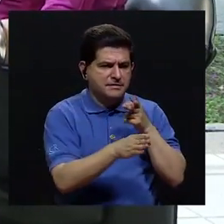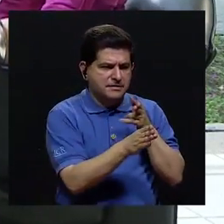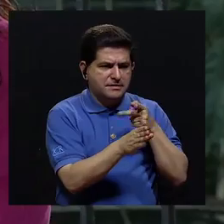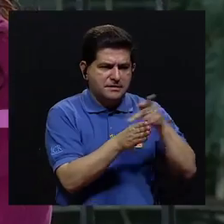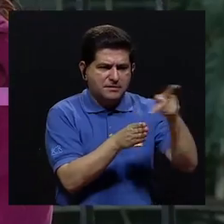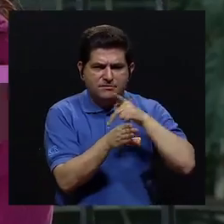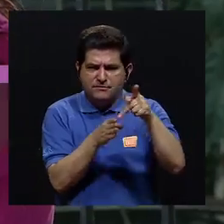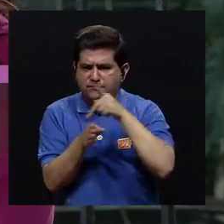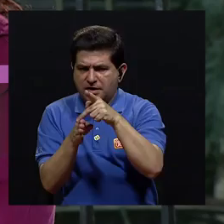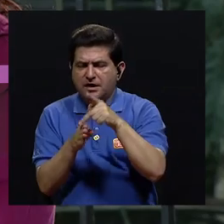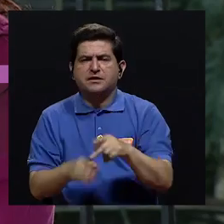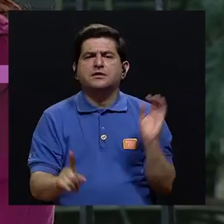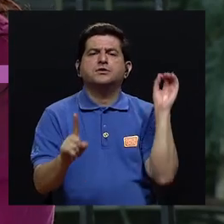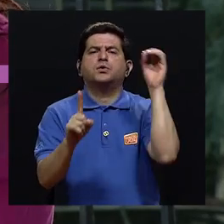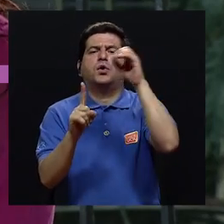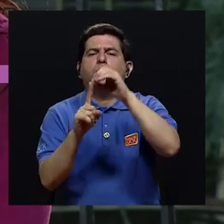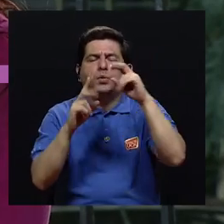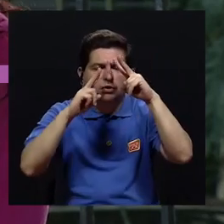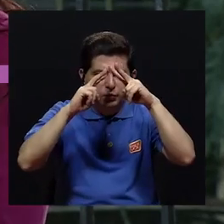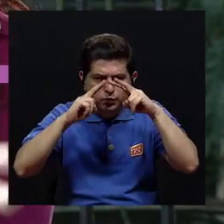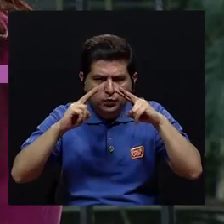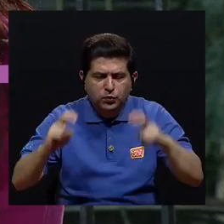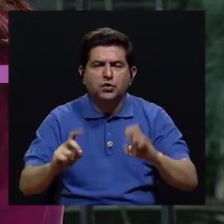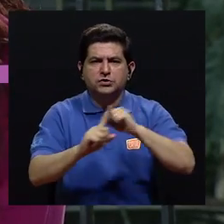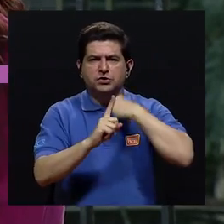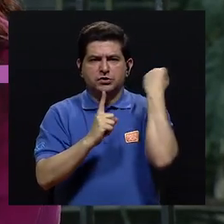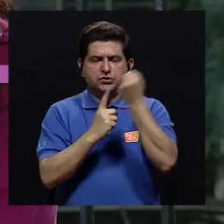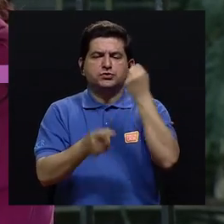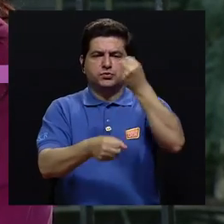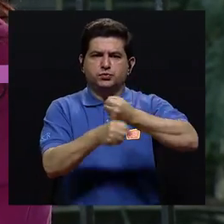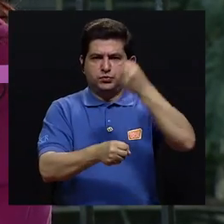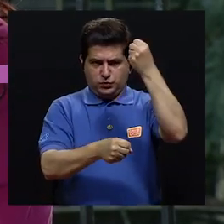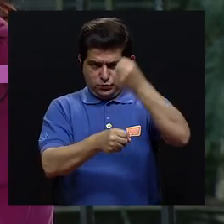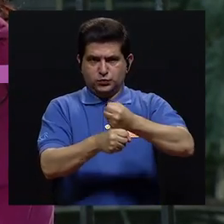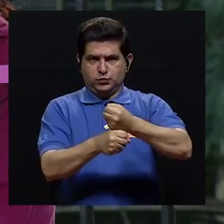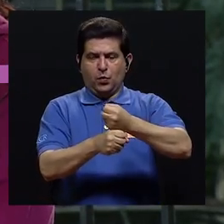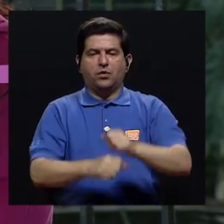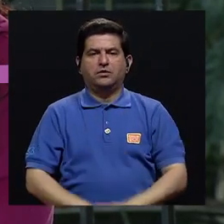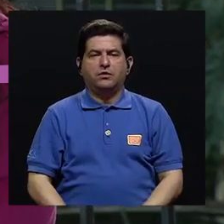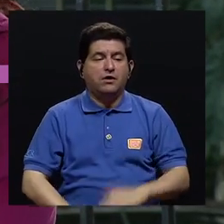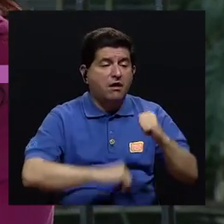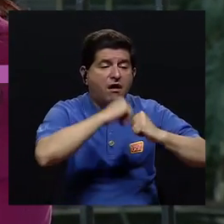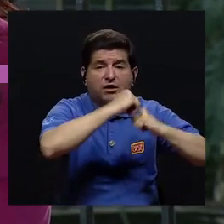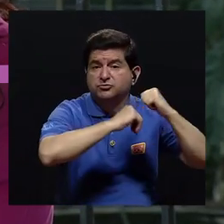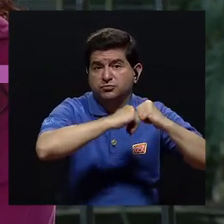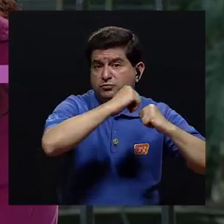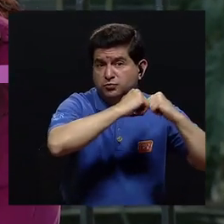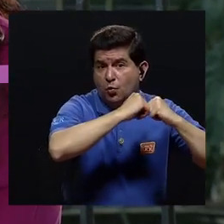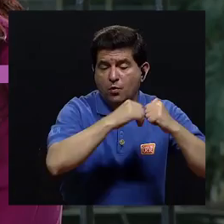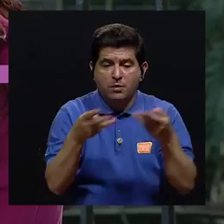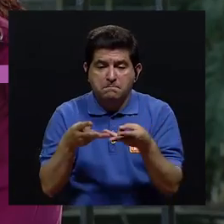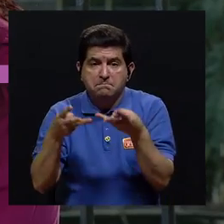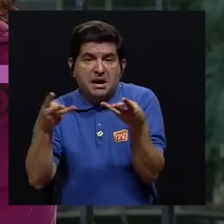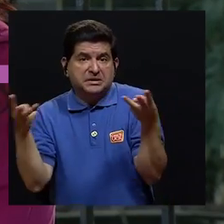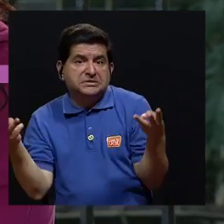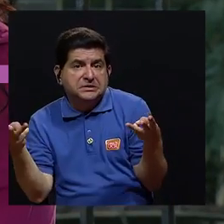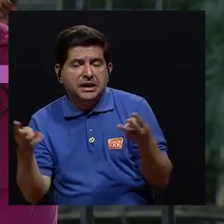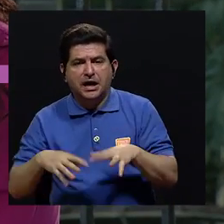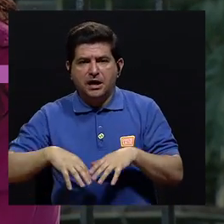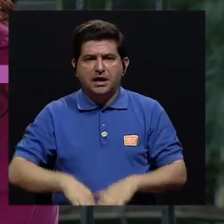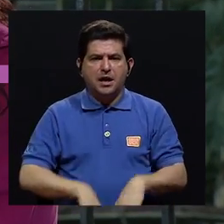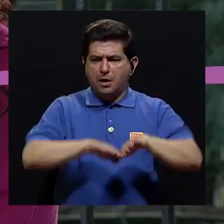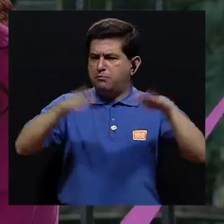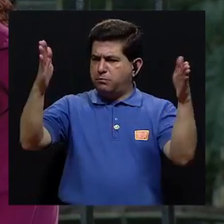interdisciplinaria que su objetivo es analizar las condiciones del trabajo, infraestructura,